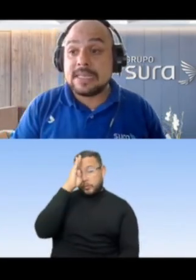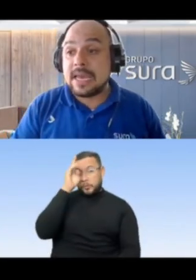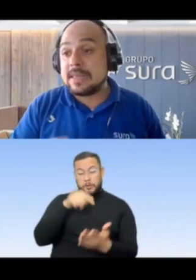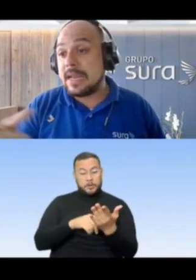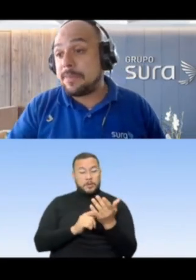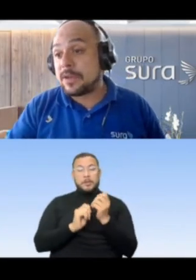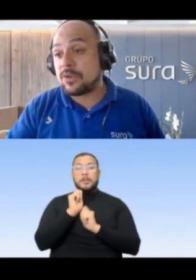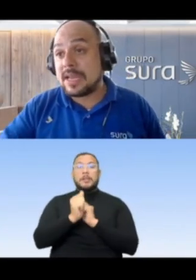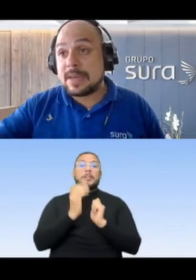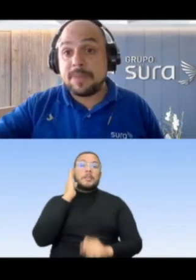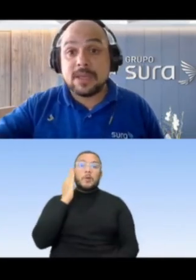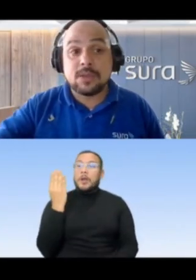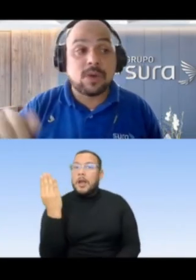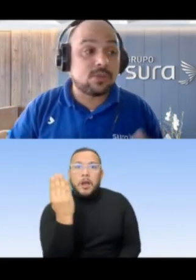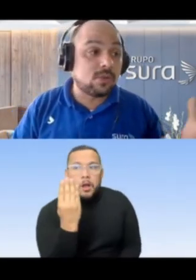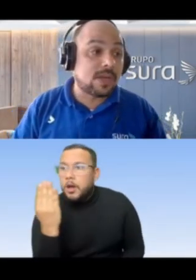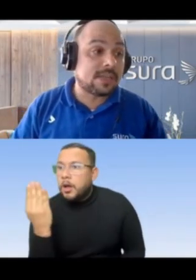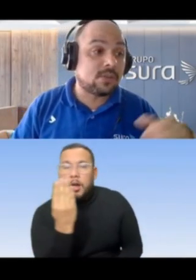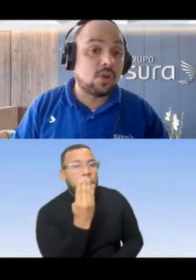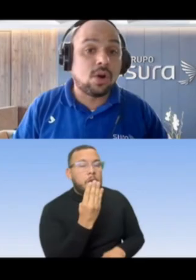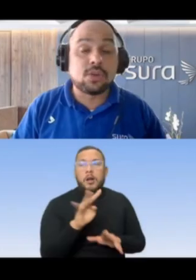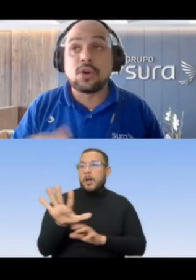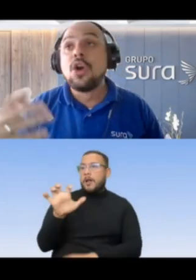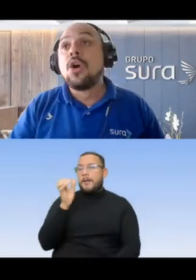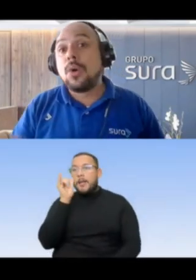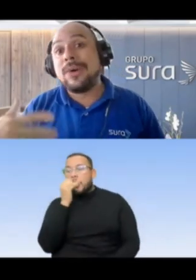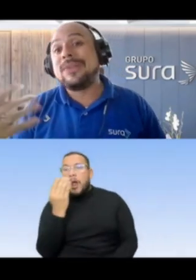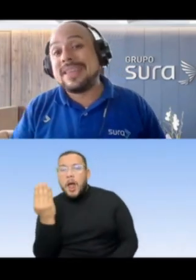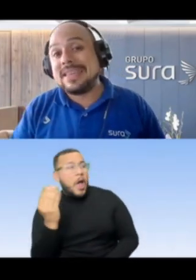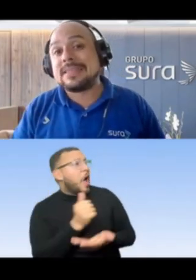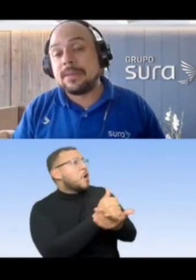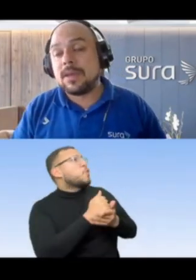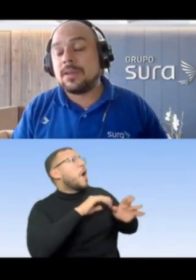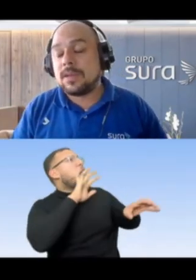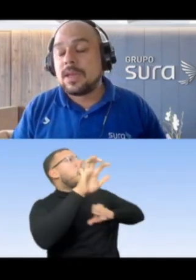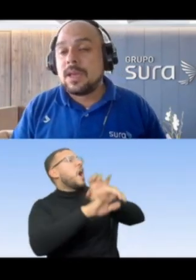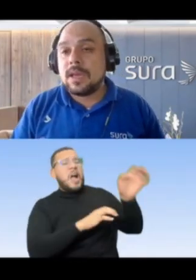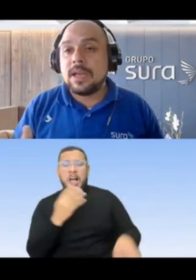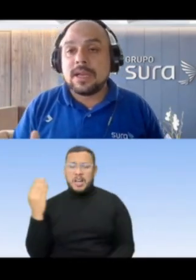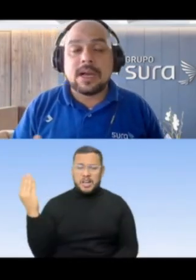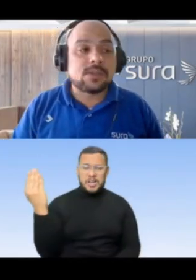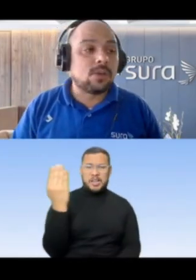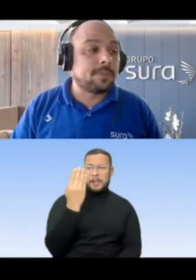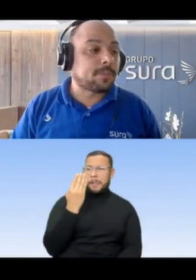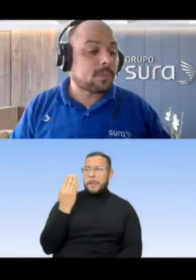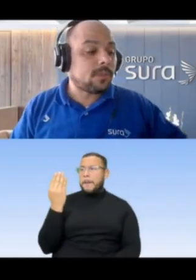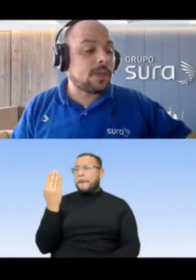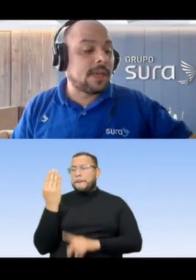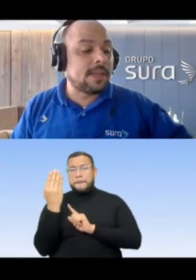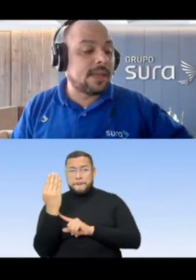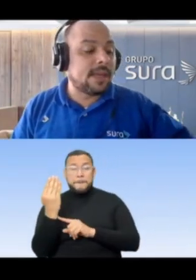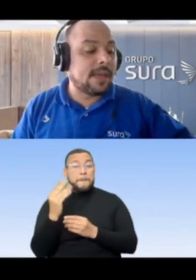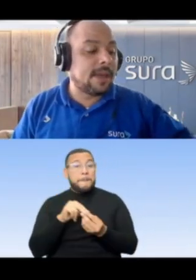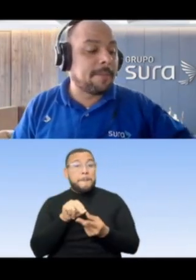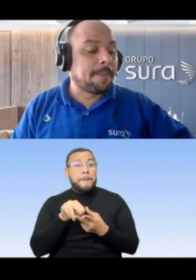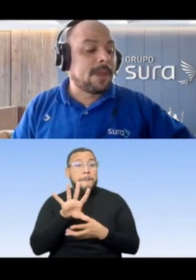a grabar el accidente, la persona ya pidiendo ayuda, esto y lo otro, o tristemente en el caso